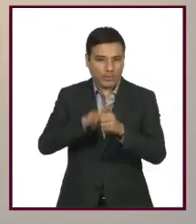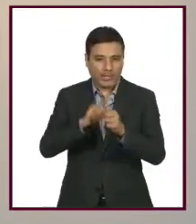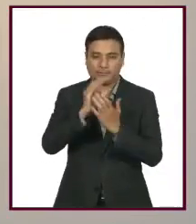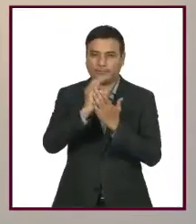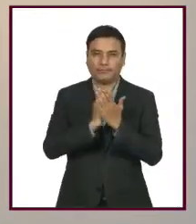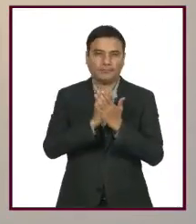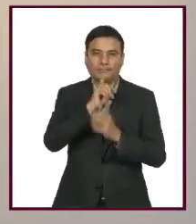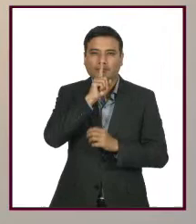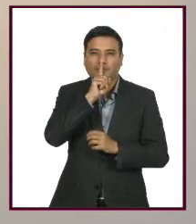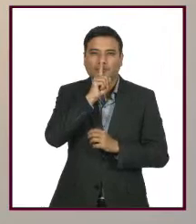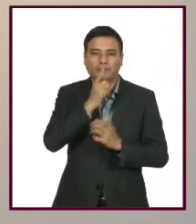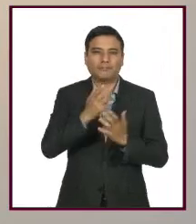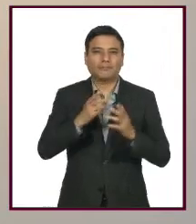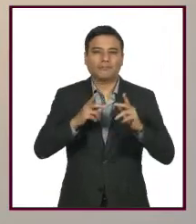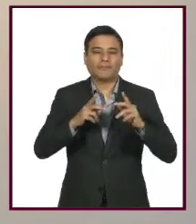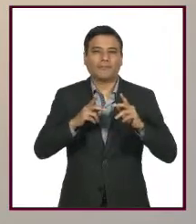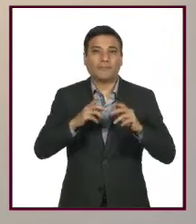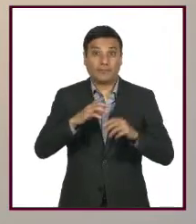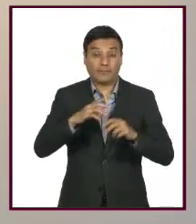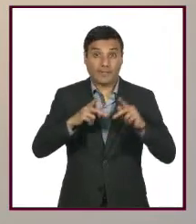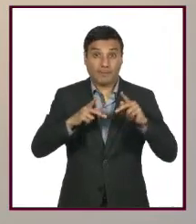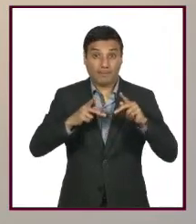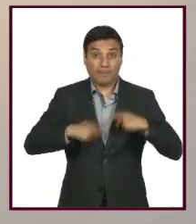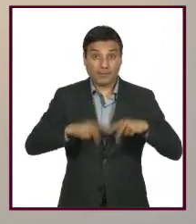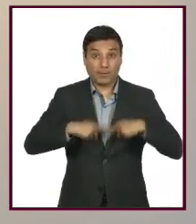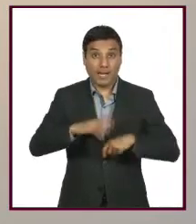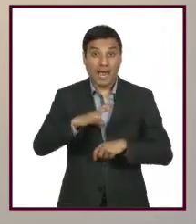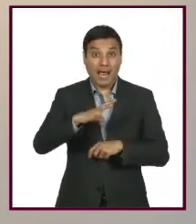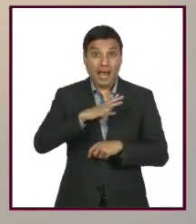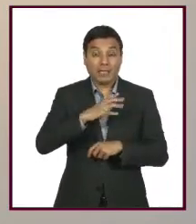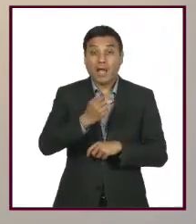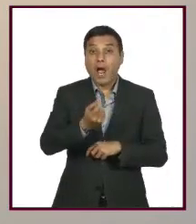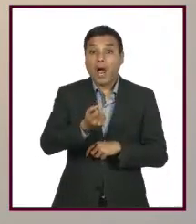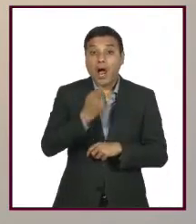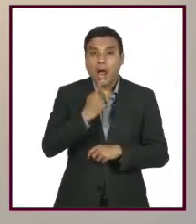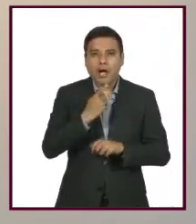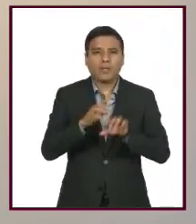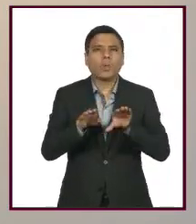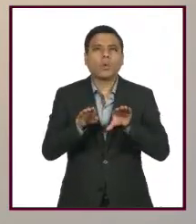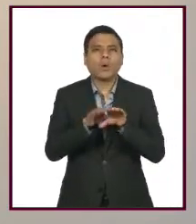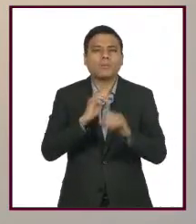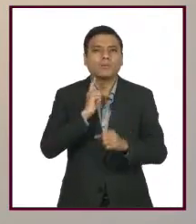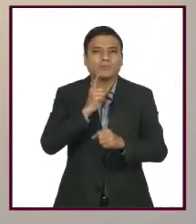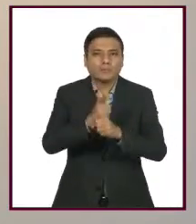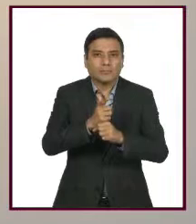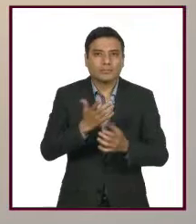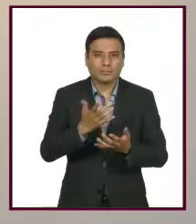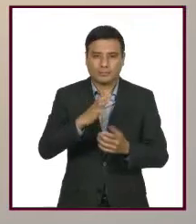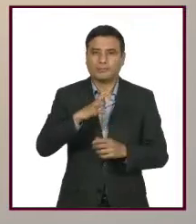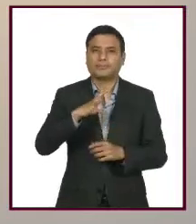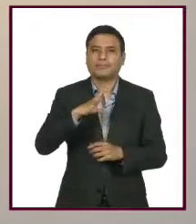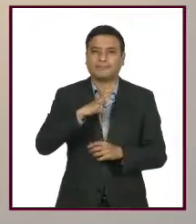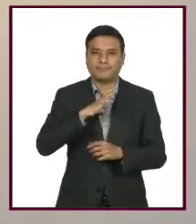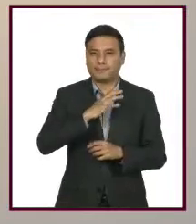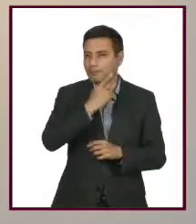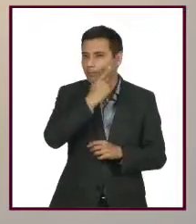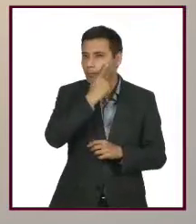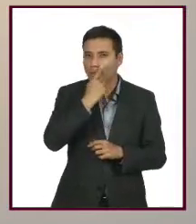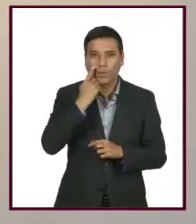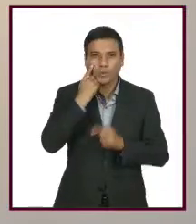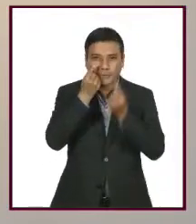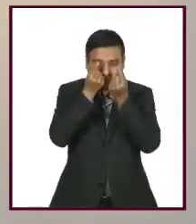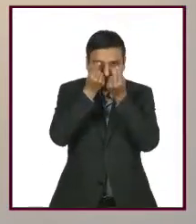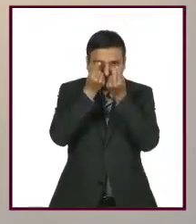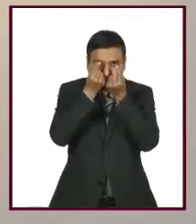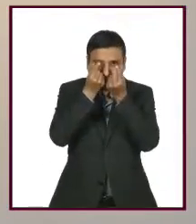darnos cuenta cuando alguien consume metanfetamina o incluso anfetaminas, pues tienen generalmente una dilatación pupilar, ¿no?